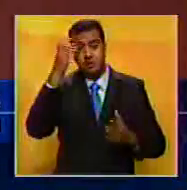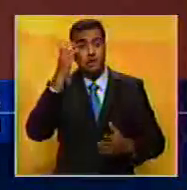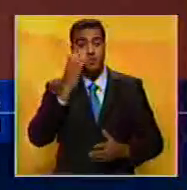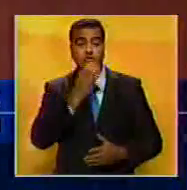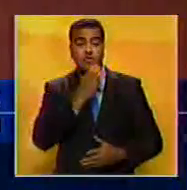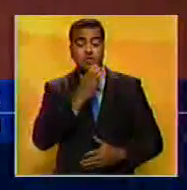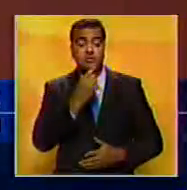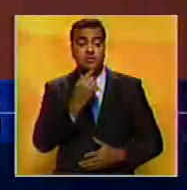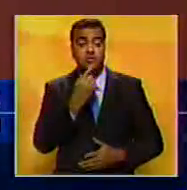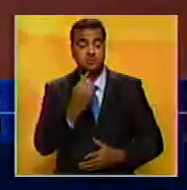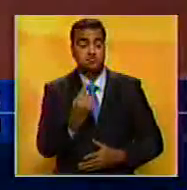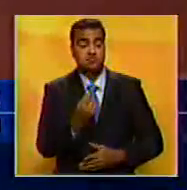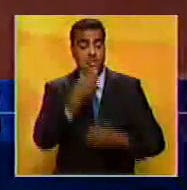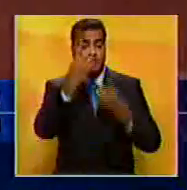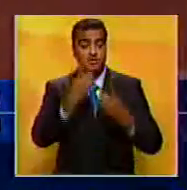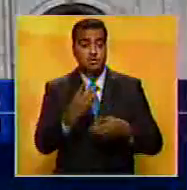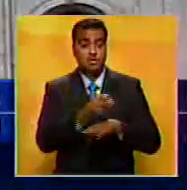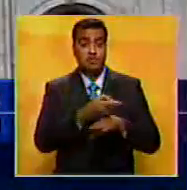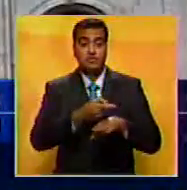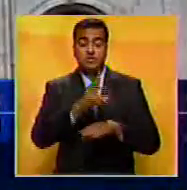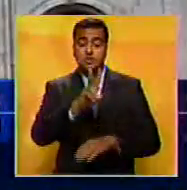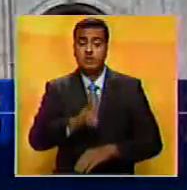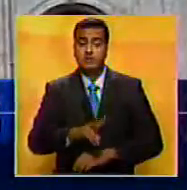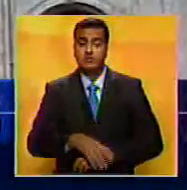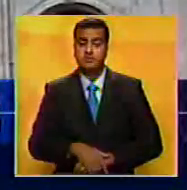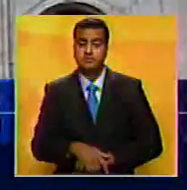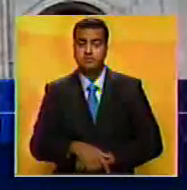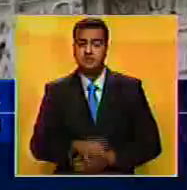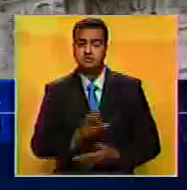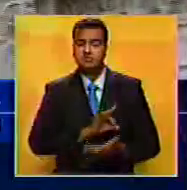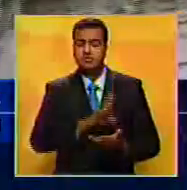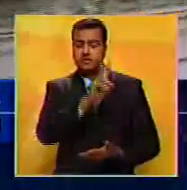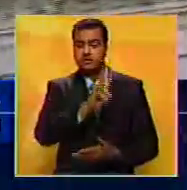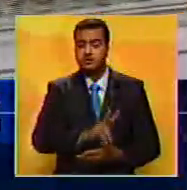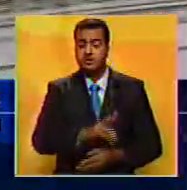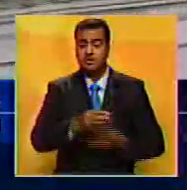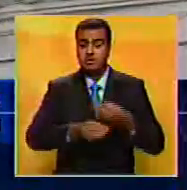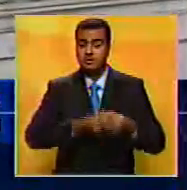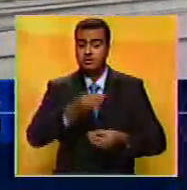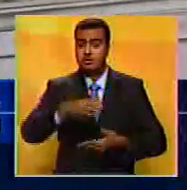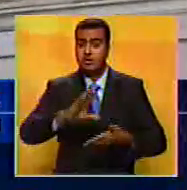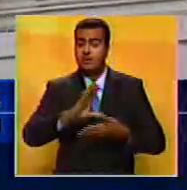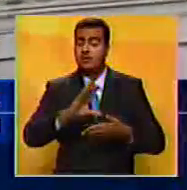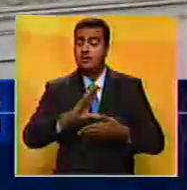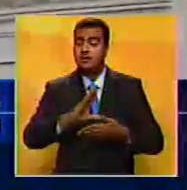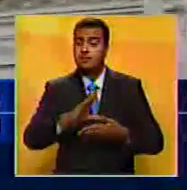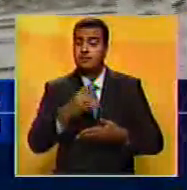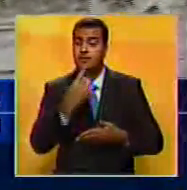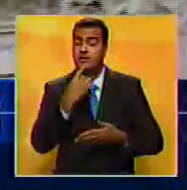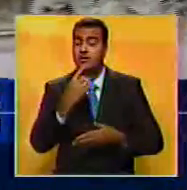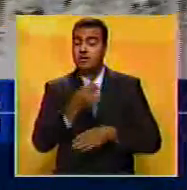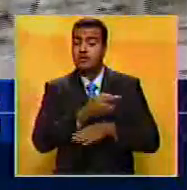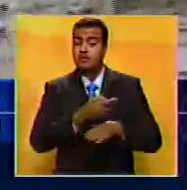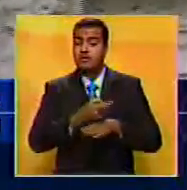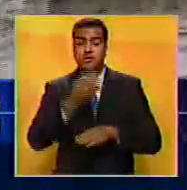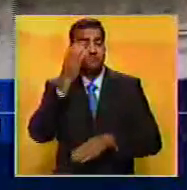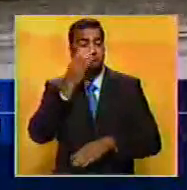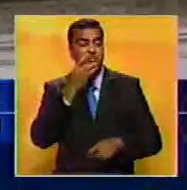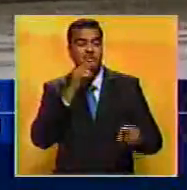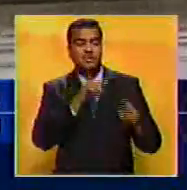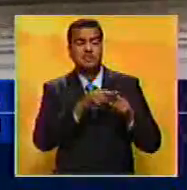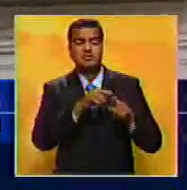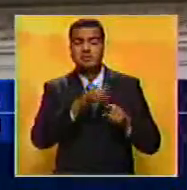calificó de digna la decisión del gobierno venezolano de retirar a Venezuela de la organización. En la declaración, el gobierno cubano criticó